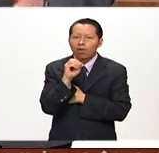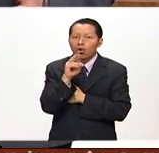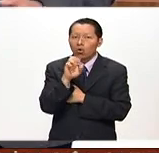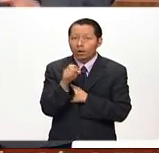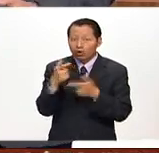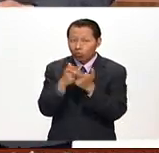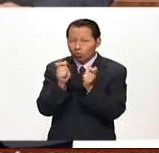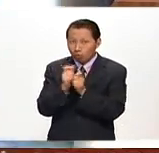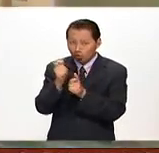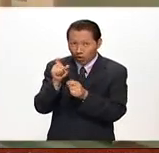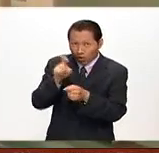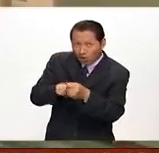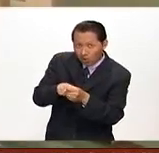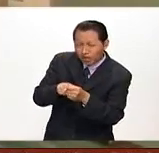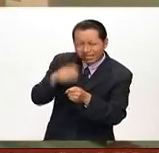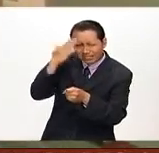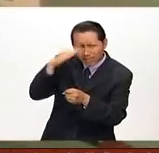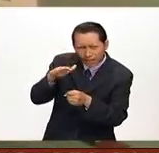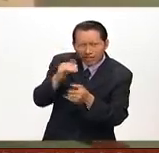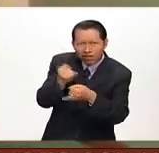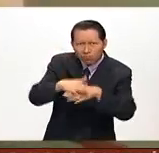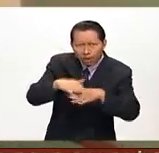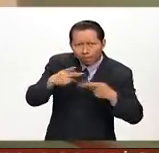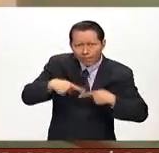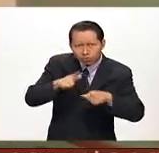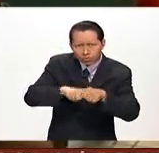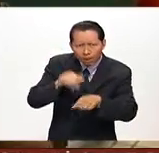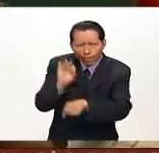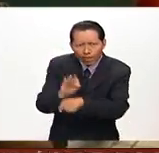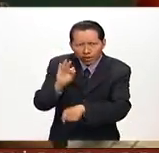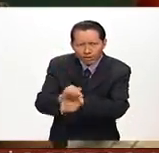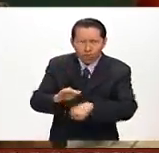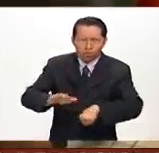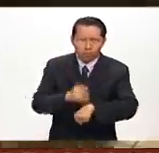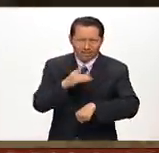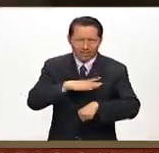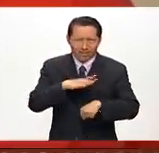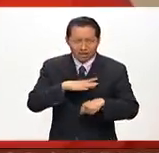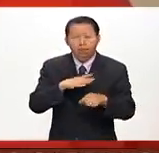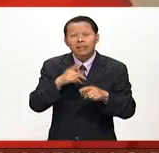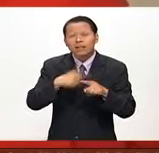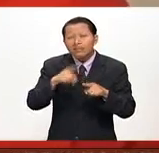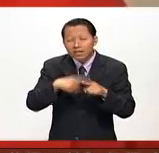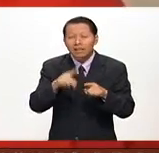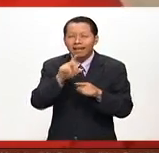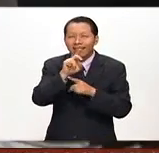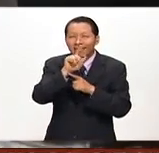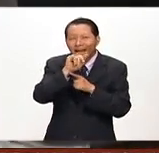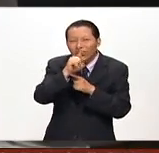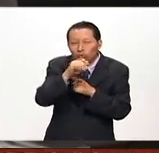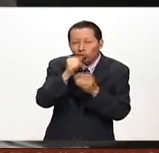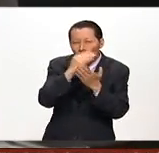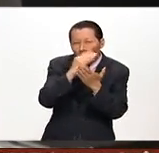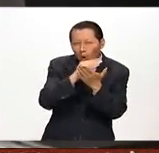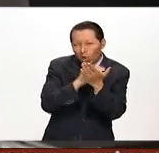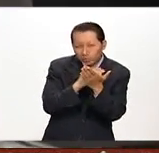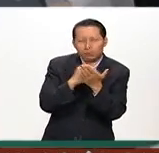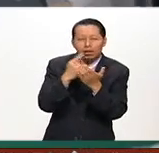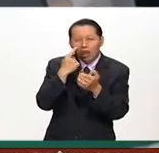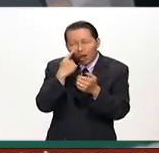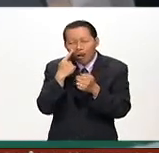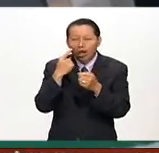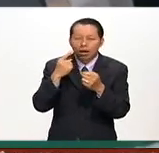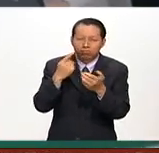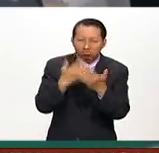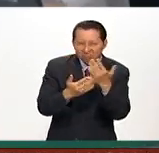grupo, ¿sabía que su información personal está mejor protegida debido a la adopción de datos biométricos en el sistema de ahorro para el retiro o